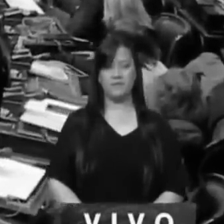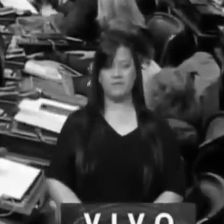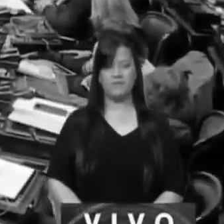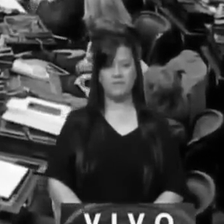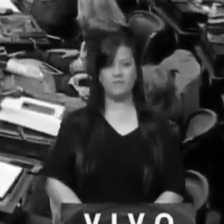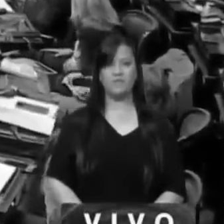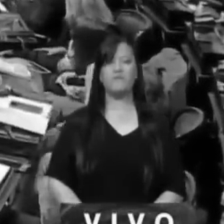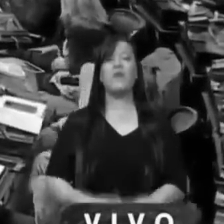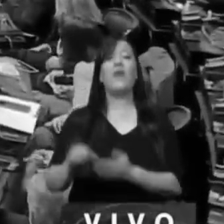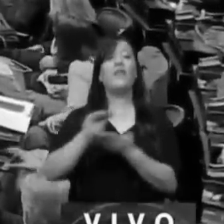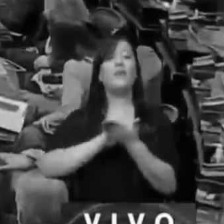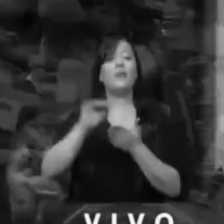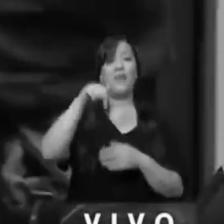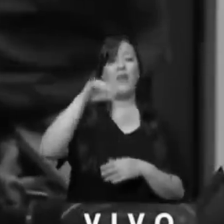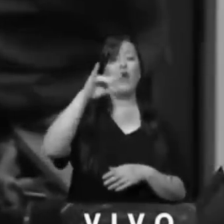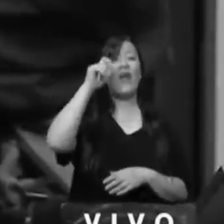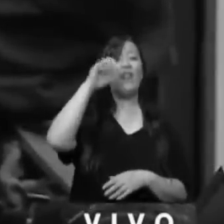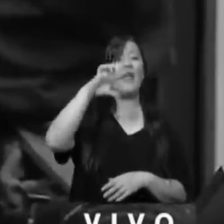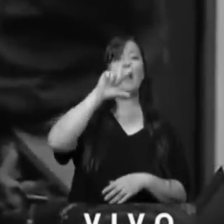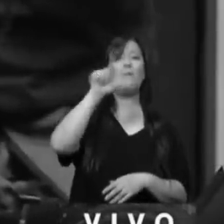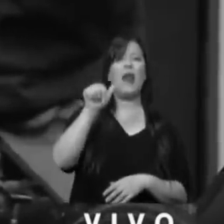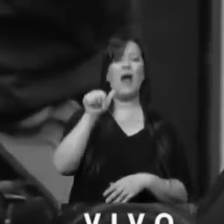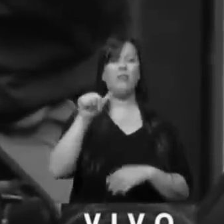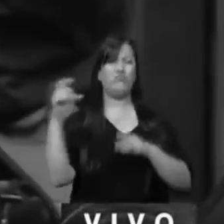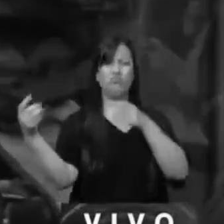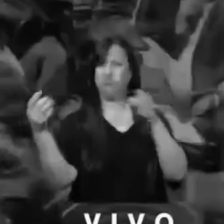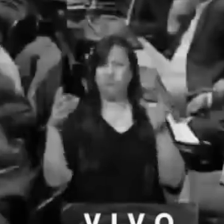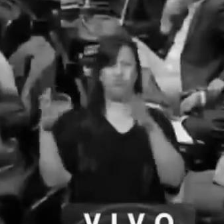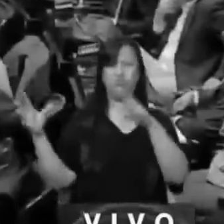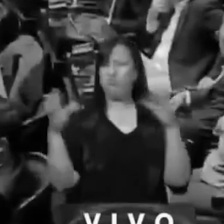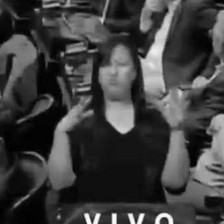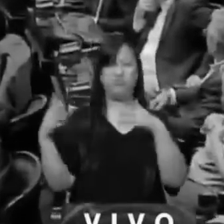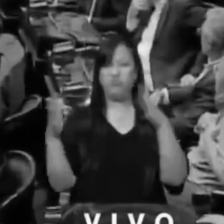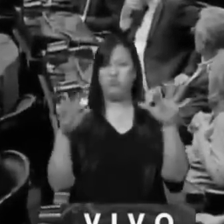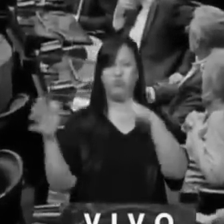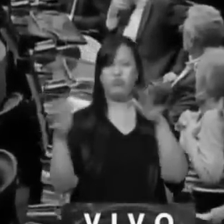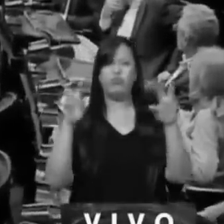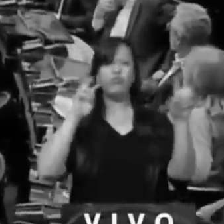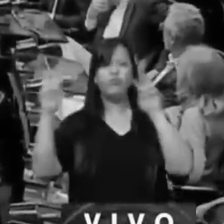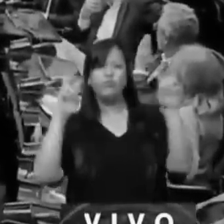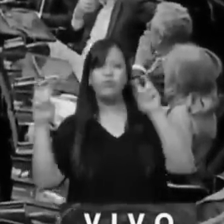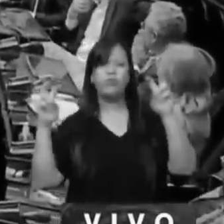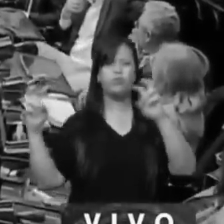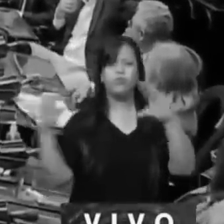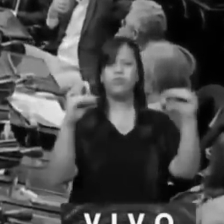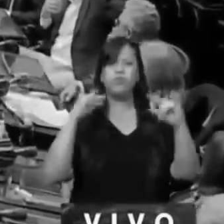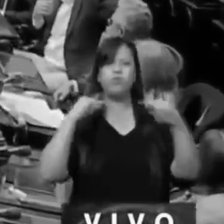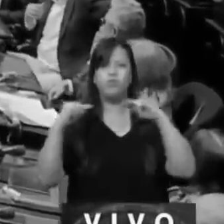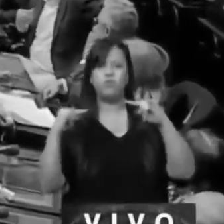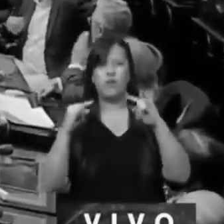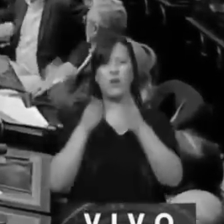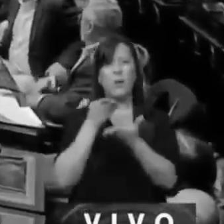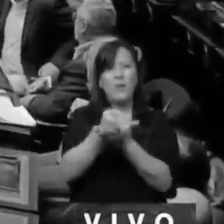Diputada del PLA, en uso de la palabra. Diputado Milei. Les pido silencio a los señores